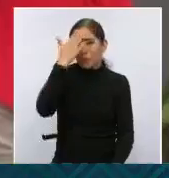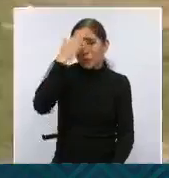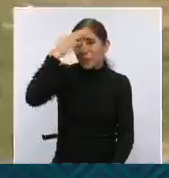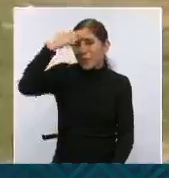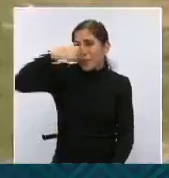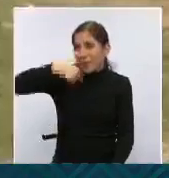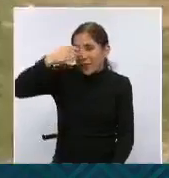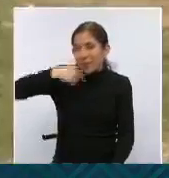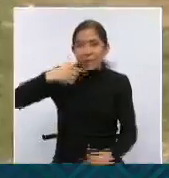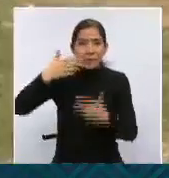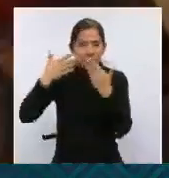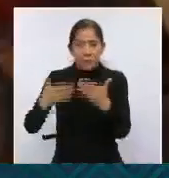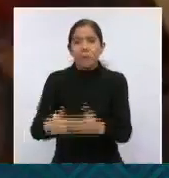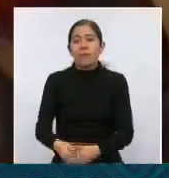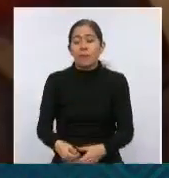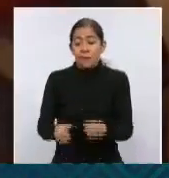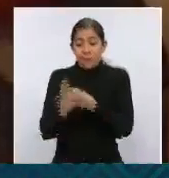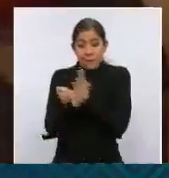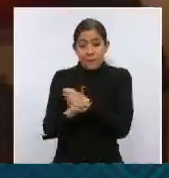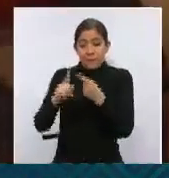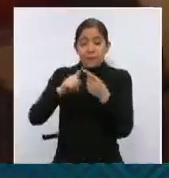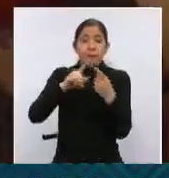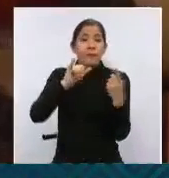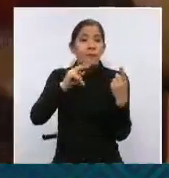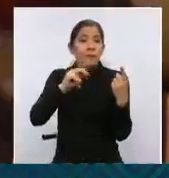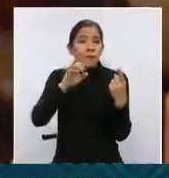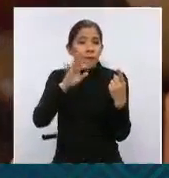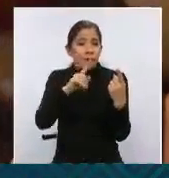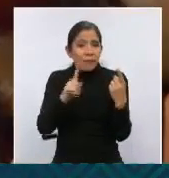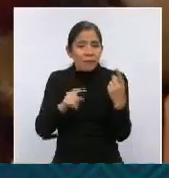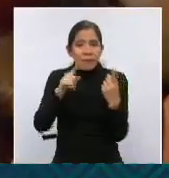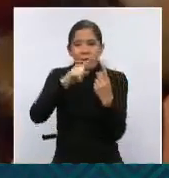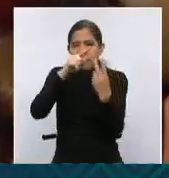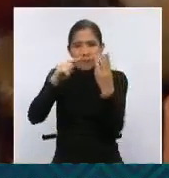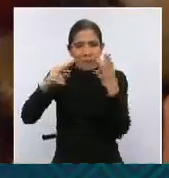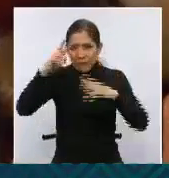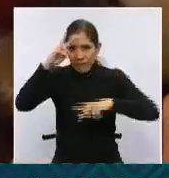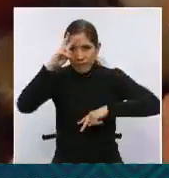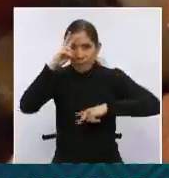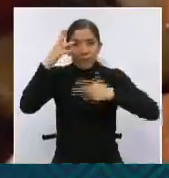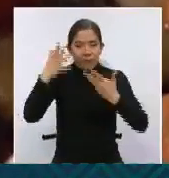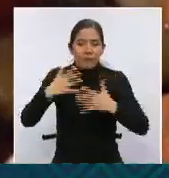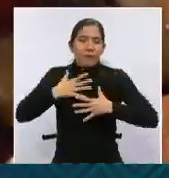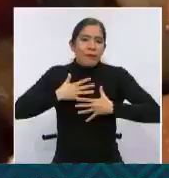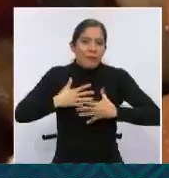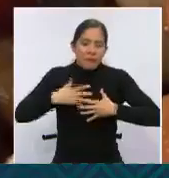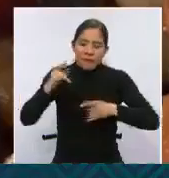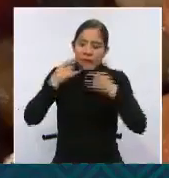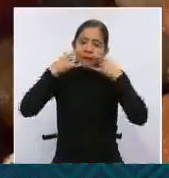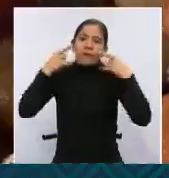enfermedades estacionarias, también influenza y otros tipos de virus que son respiratorios, ¿no?